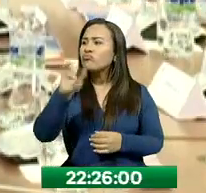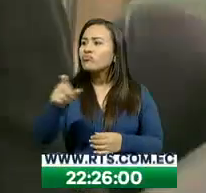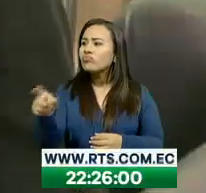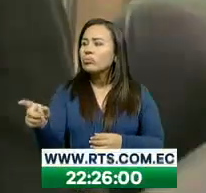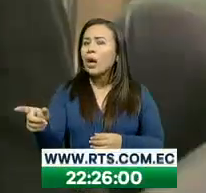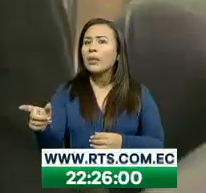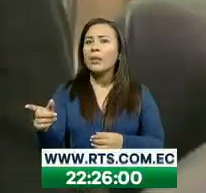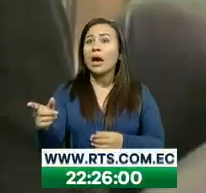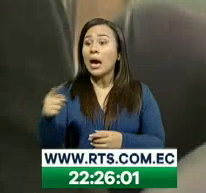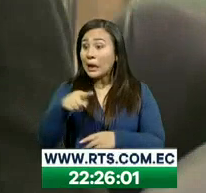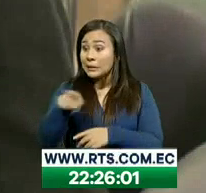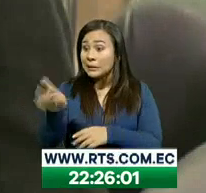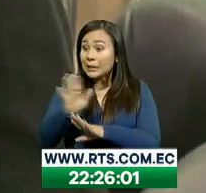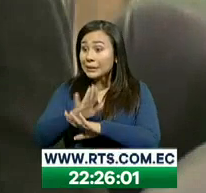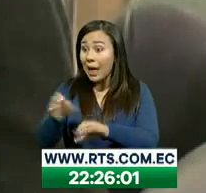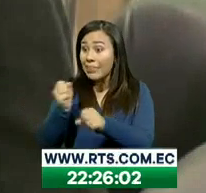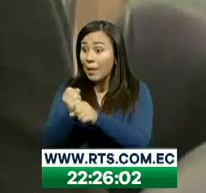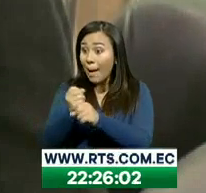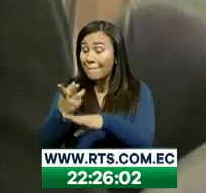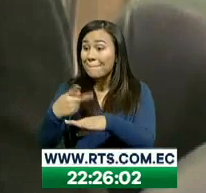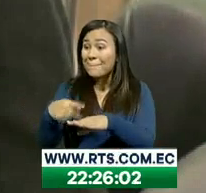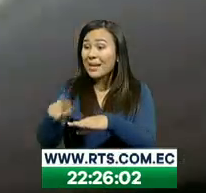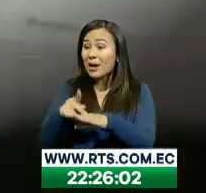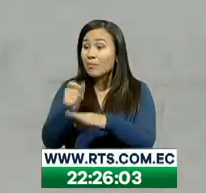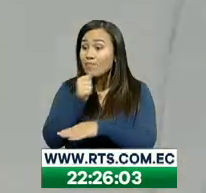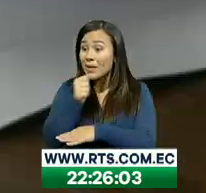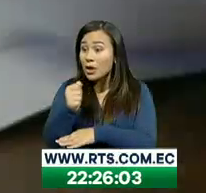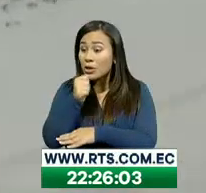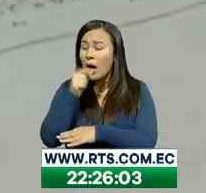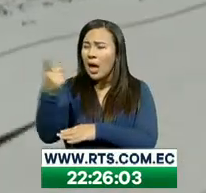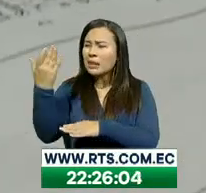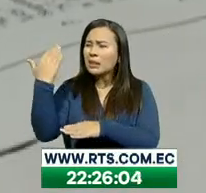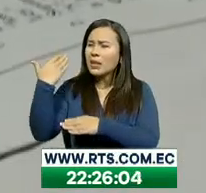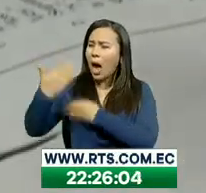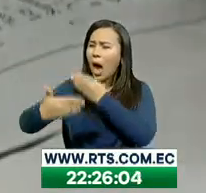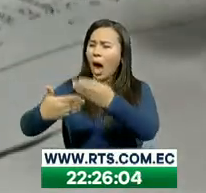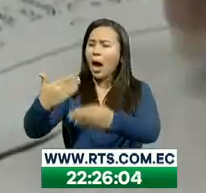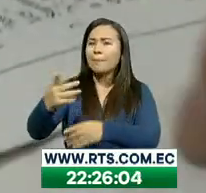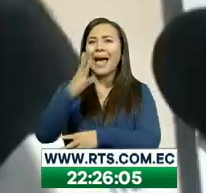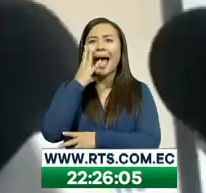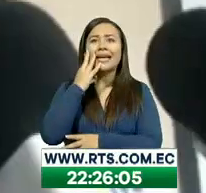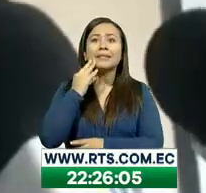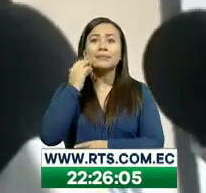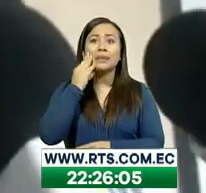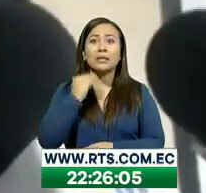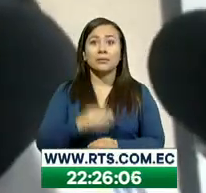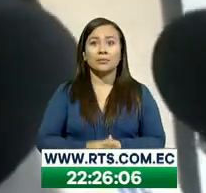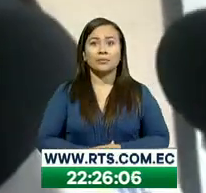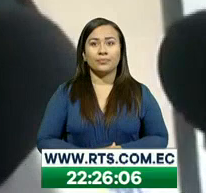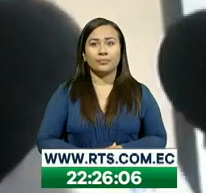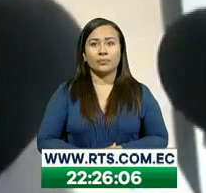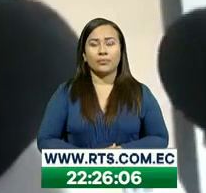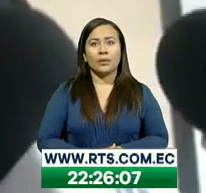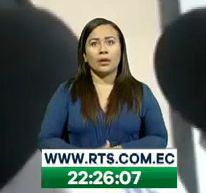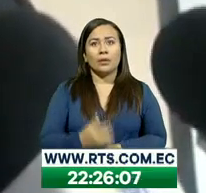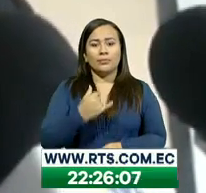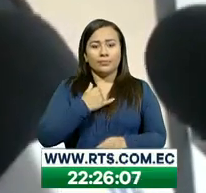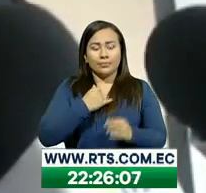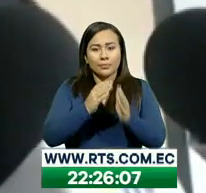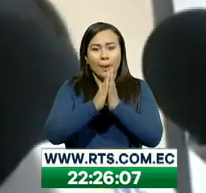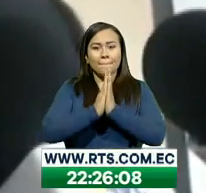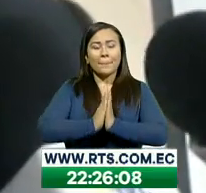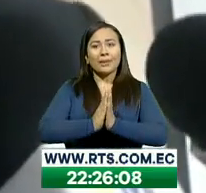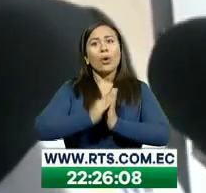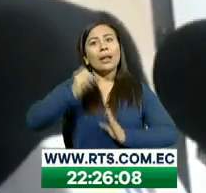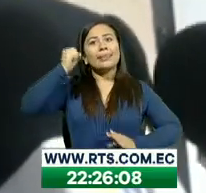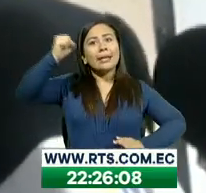venido desempeñando la labor periodística, pero bajo ciertos parámetros, como el de la experiencia. Lo que yo sí pido es que se garantice el